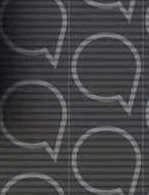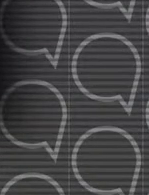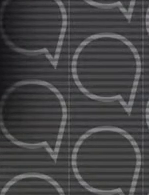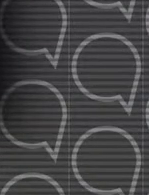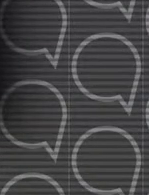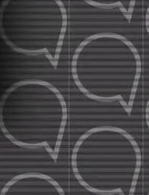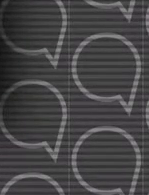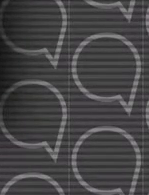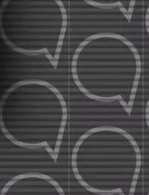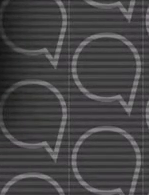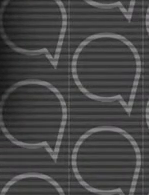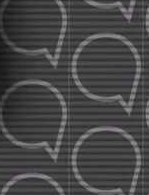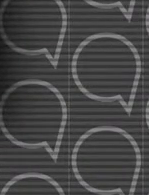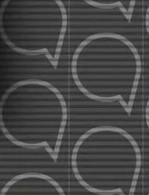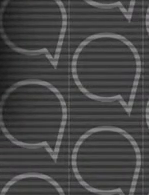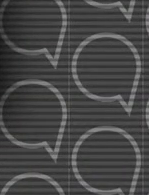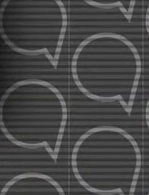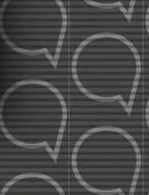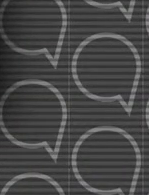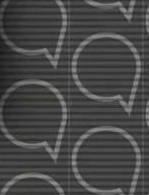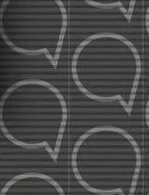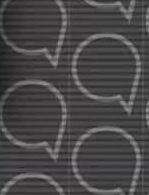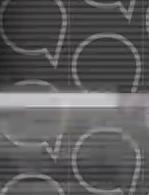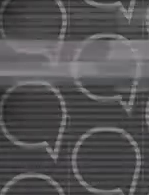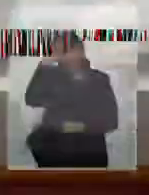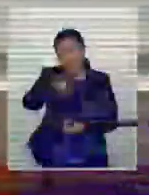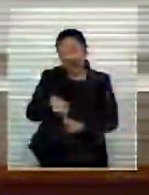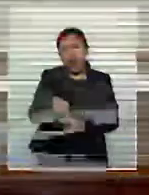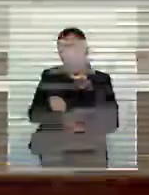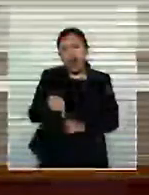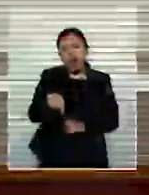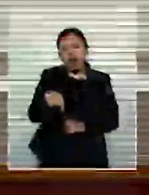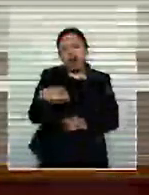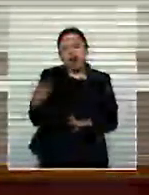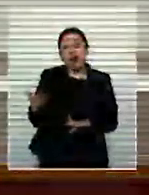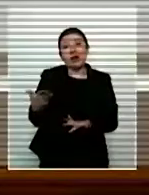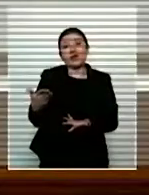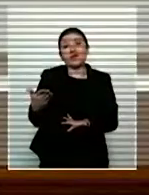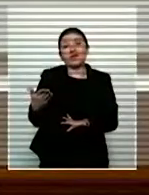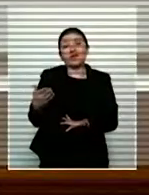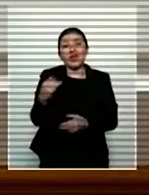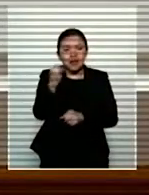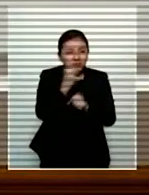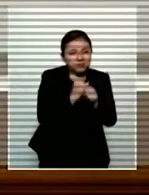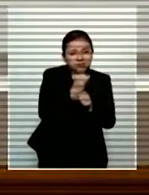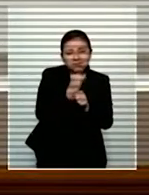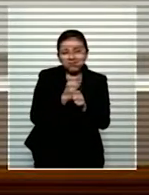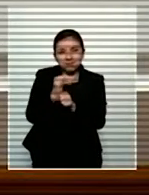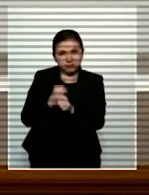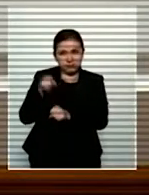si se tratara de un empleado más, el ministro Saldívar. La facultad de investigación.